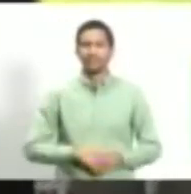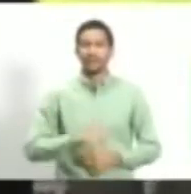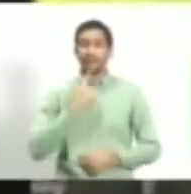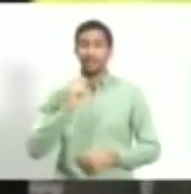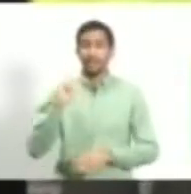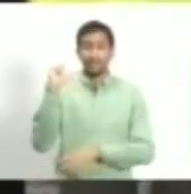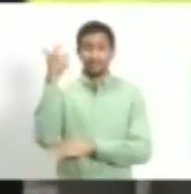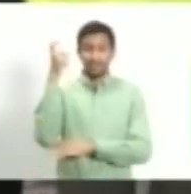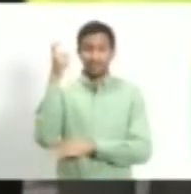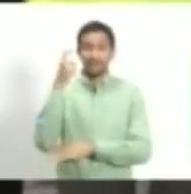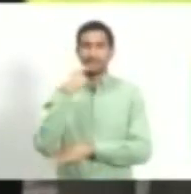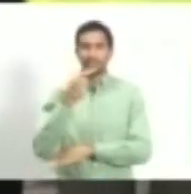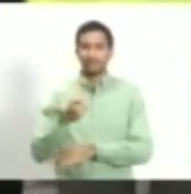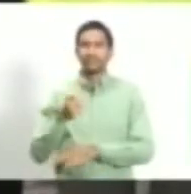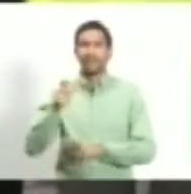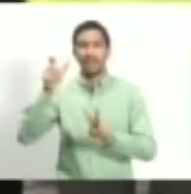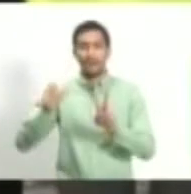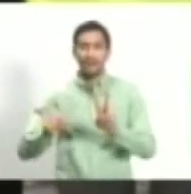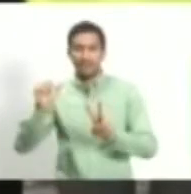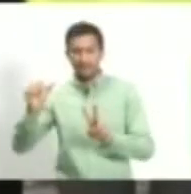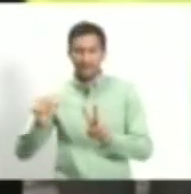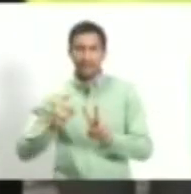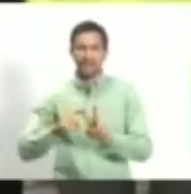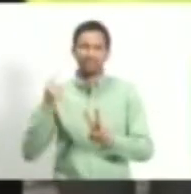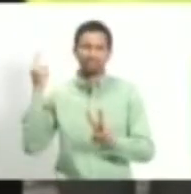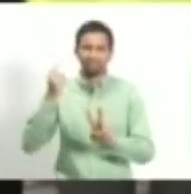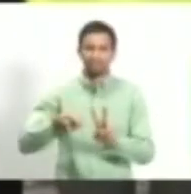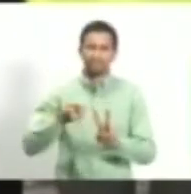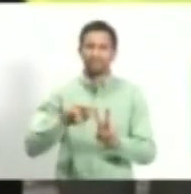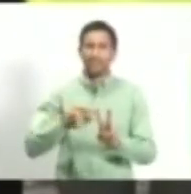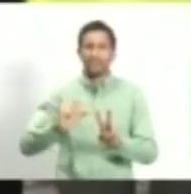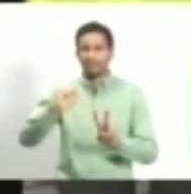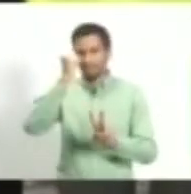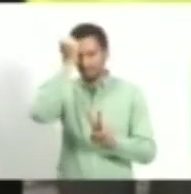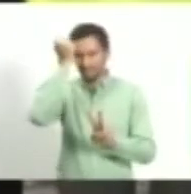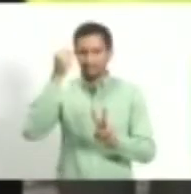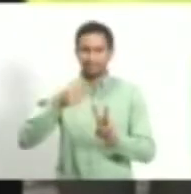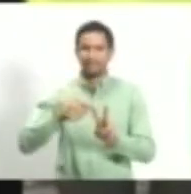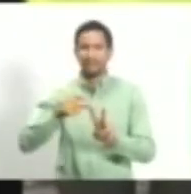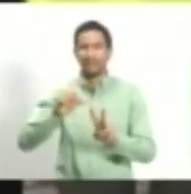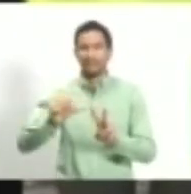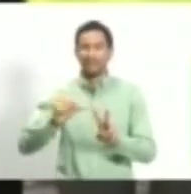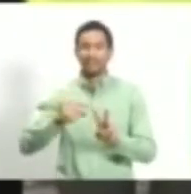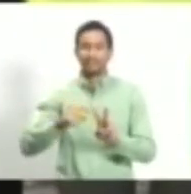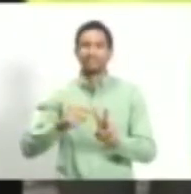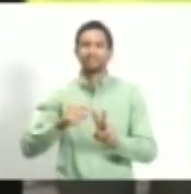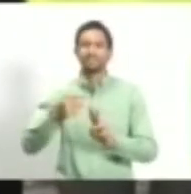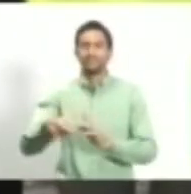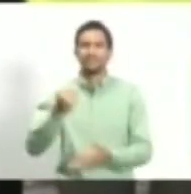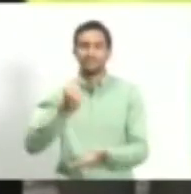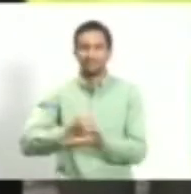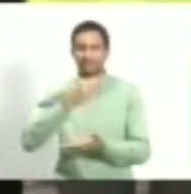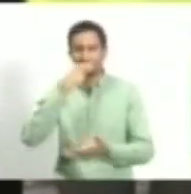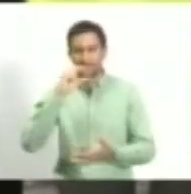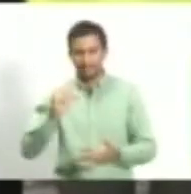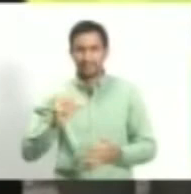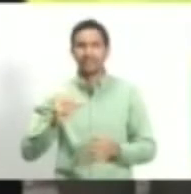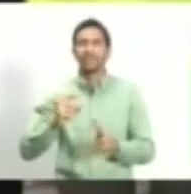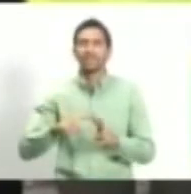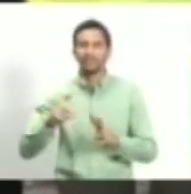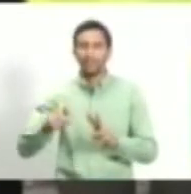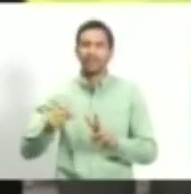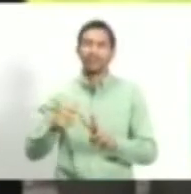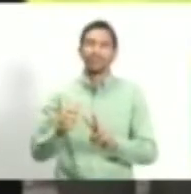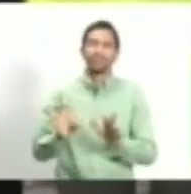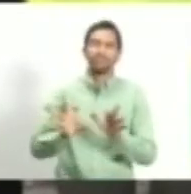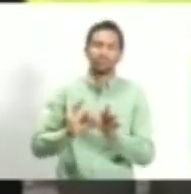La Fiscalía imputará a Ángela Johanna Guerra como autora material del delito delito de homicidio agravado y coautora del delito de